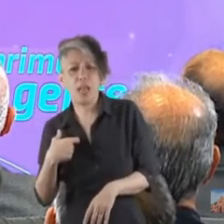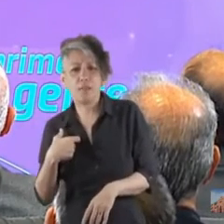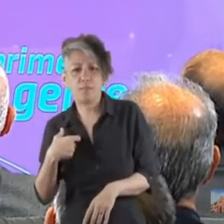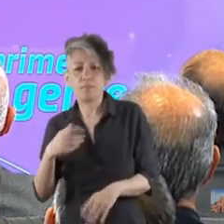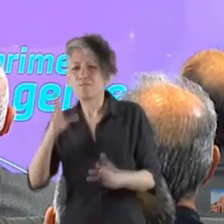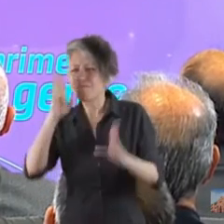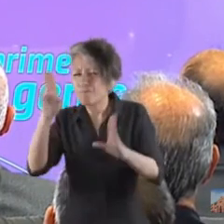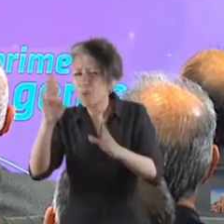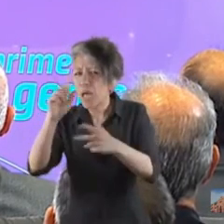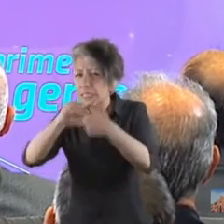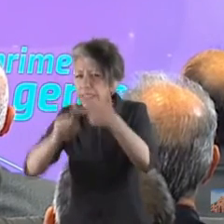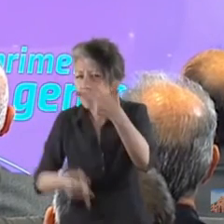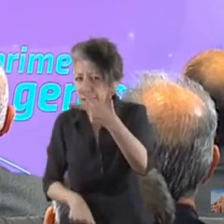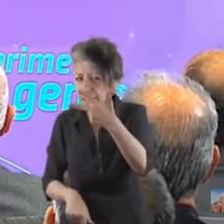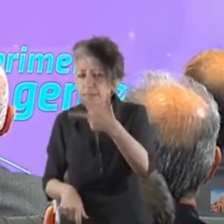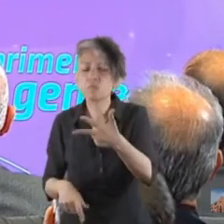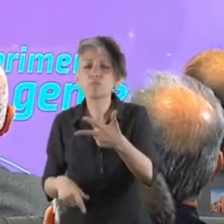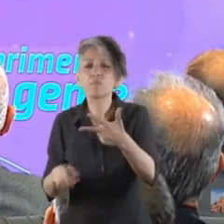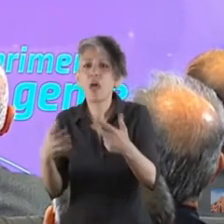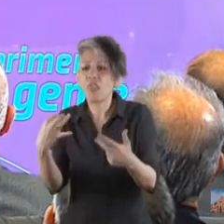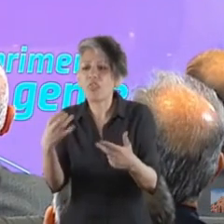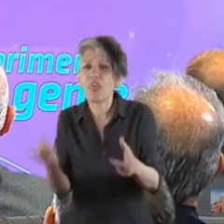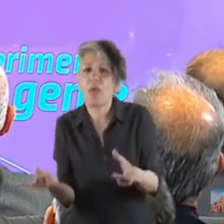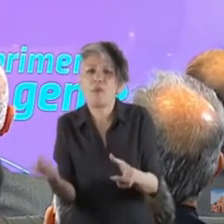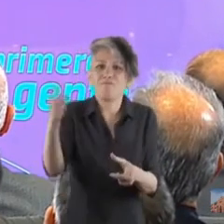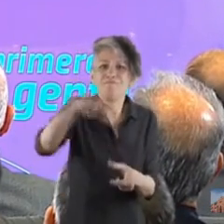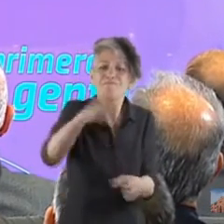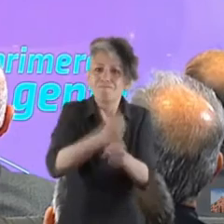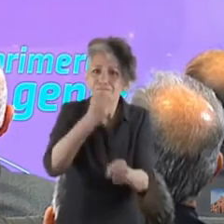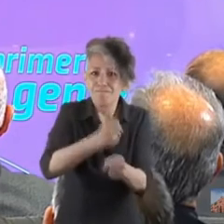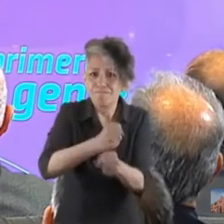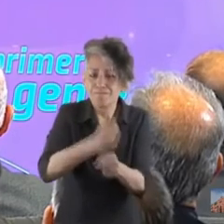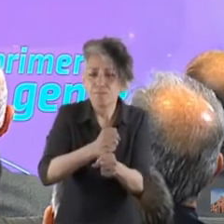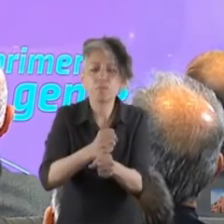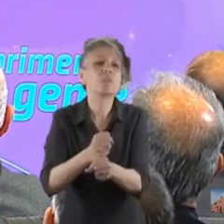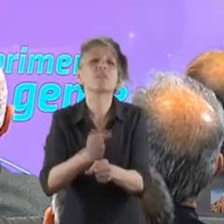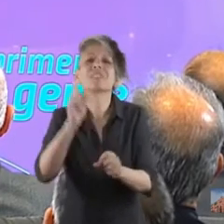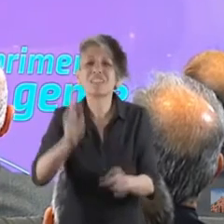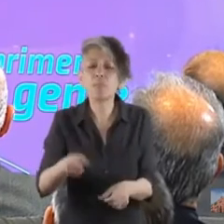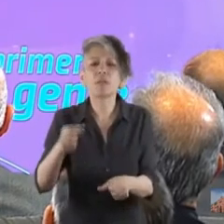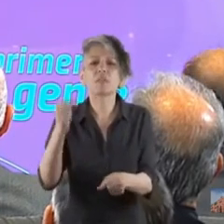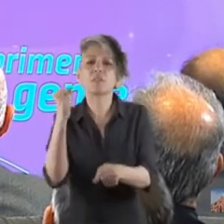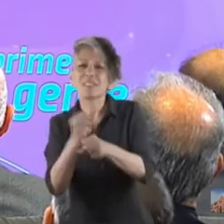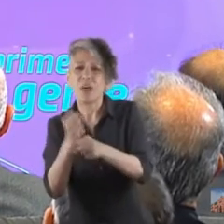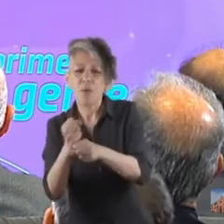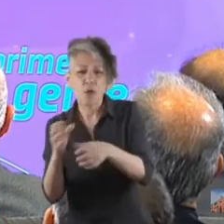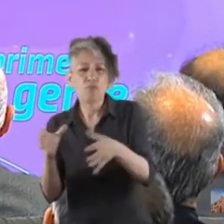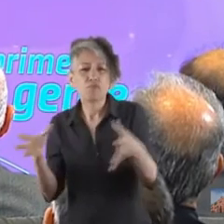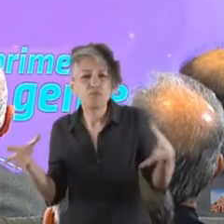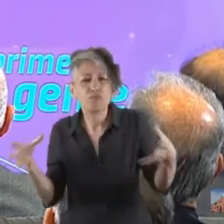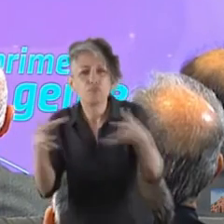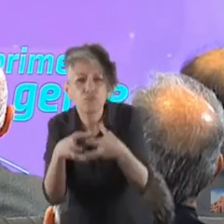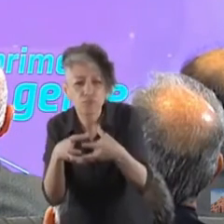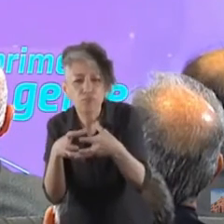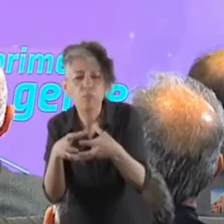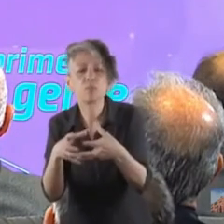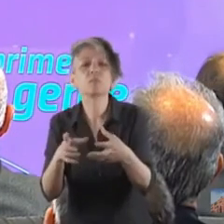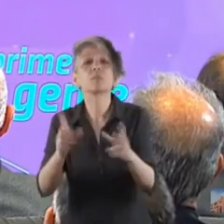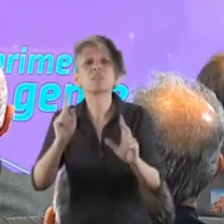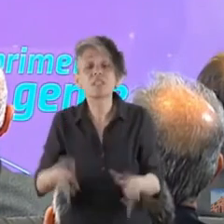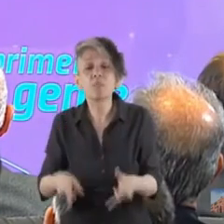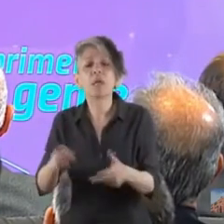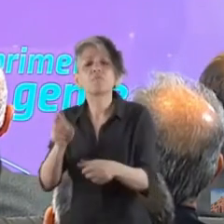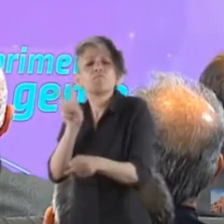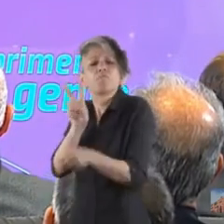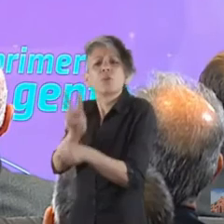la vuelta al mercado de trabajo el fortalecimiento del trabajo asociativo y cooperativo y la protección de